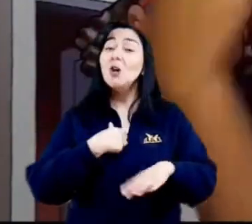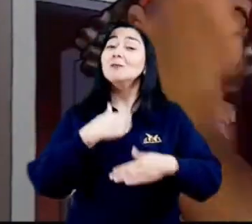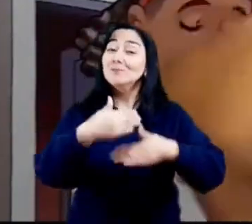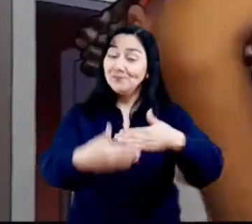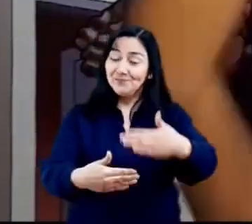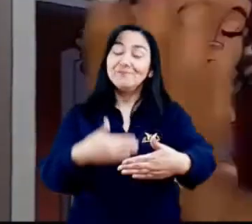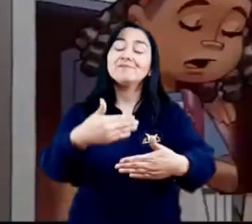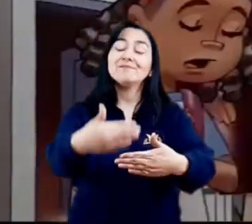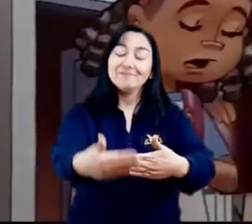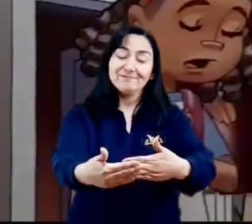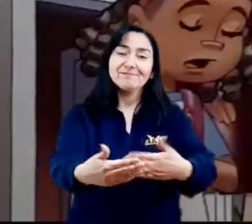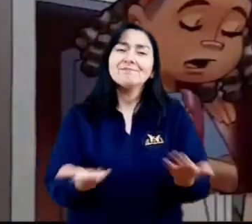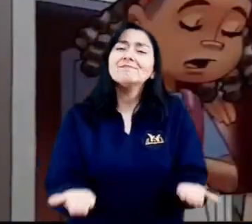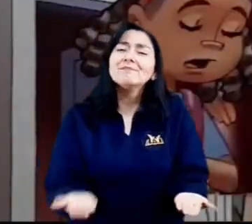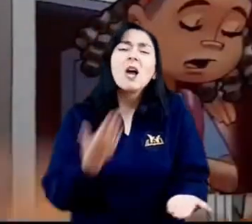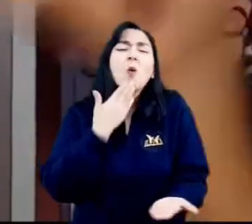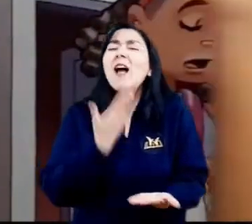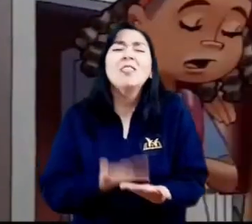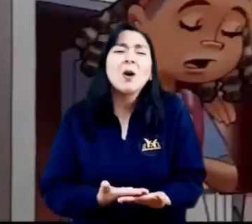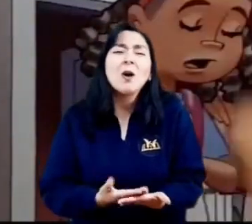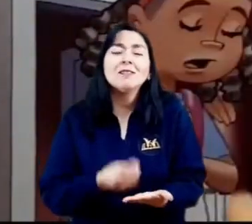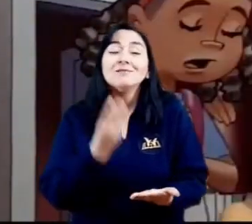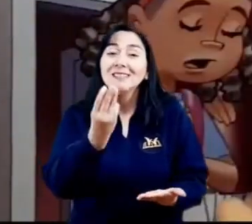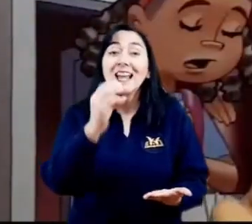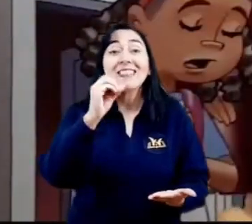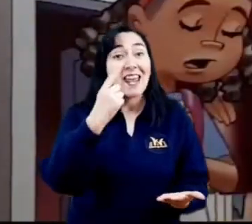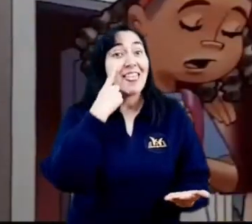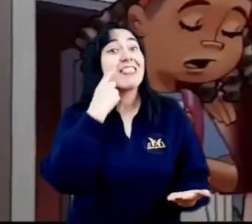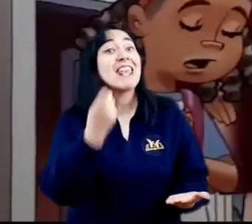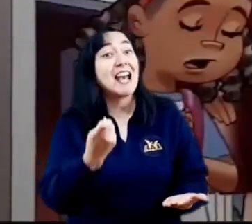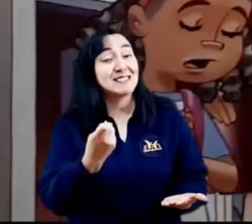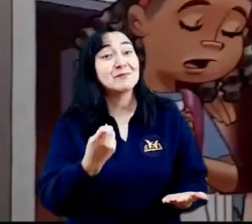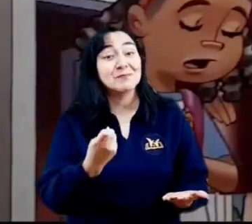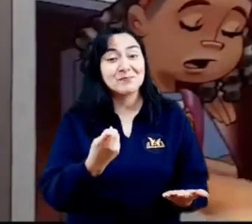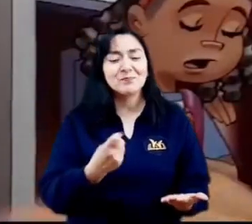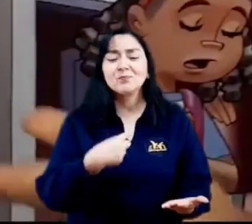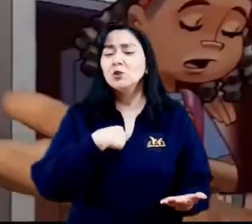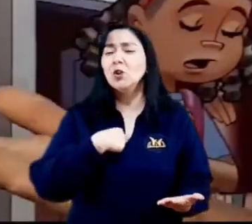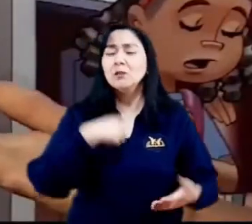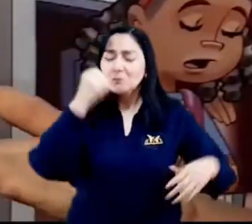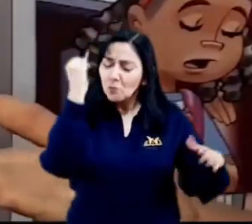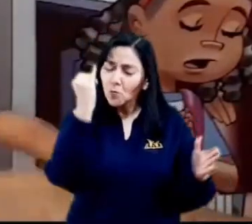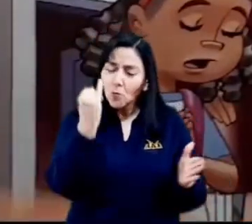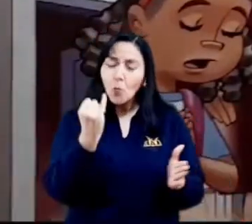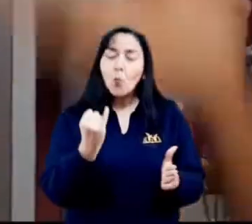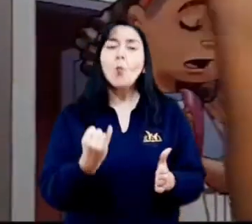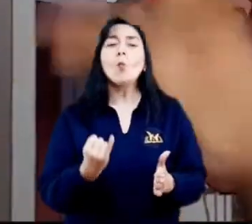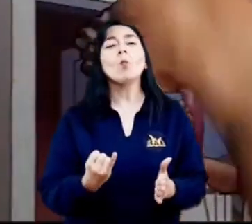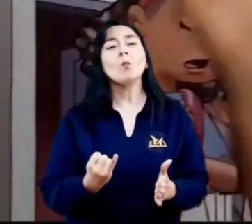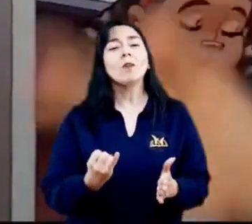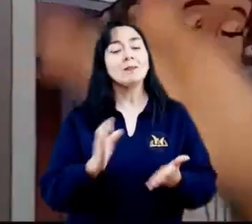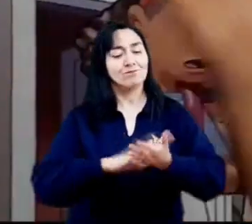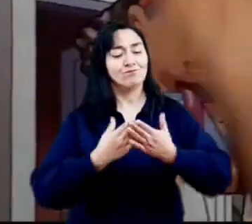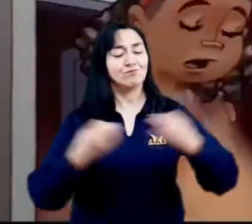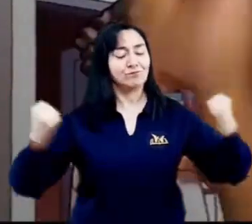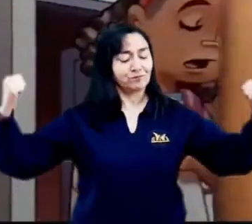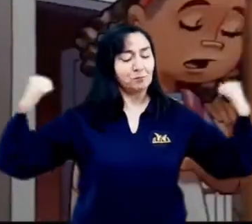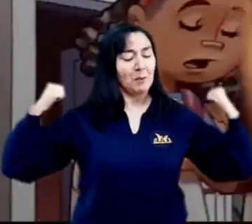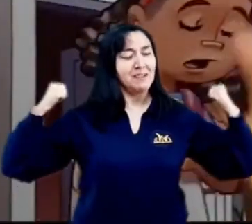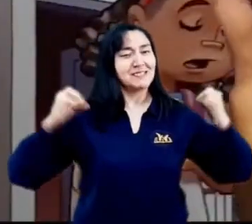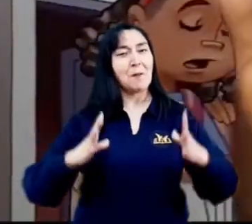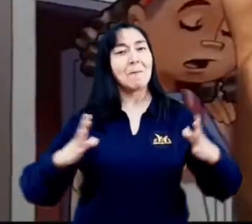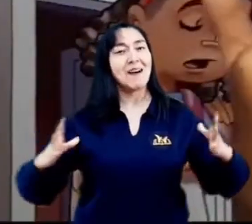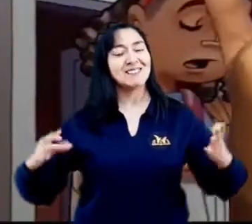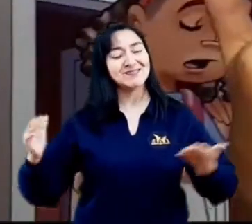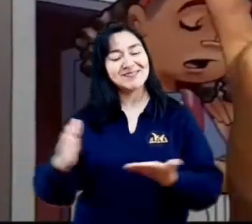avanzar, en 30 días perdiendo peso Gano salud y